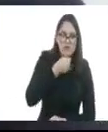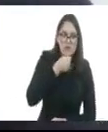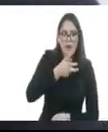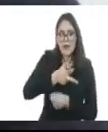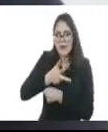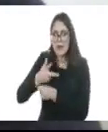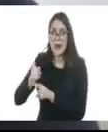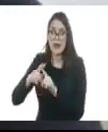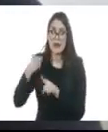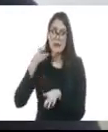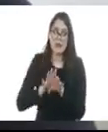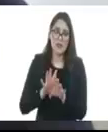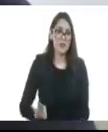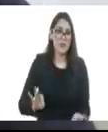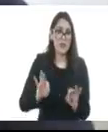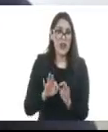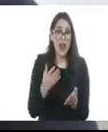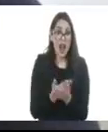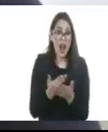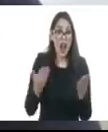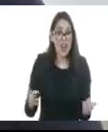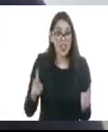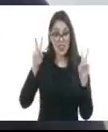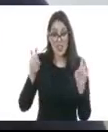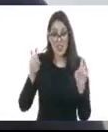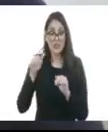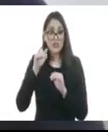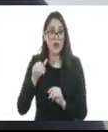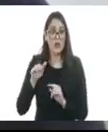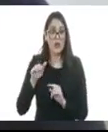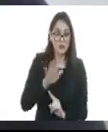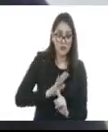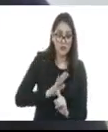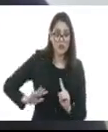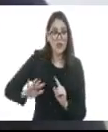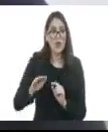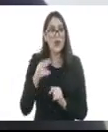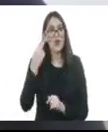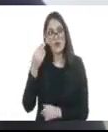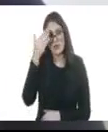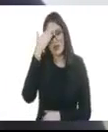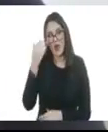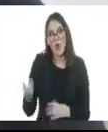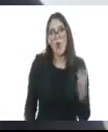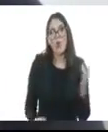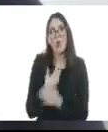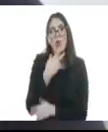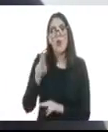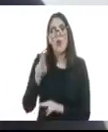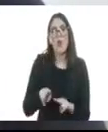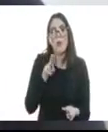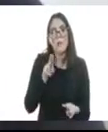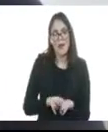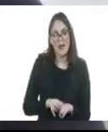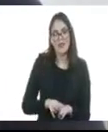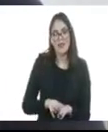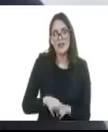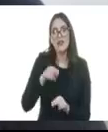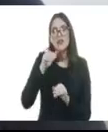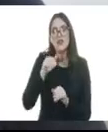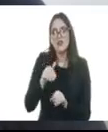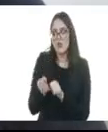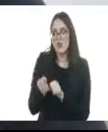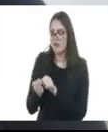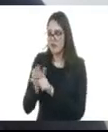estamos viviendo ahora, ¿no? De esta llamada nueva normalidad, donde reconocemos desde las